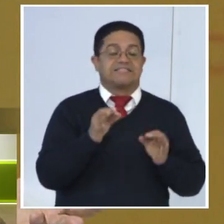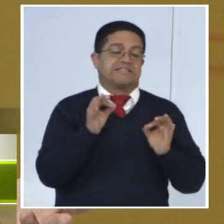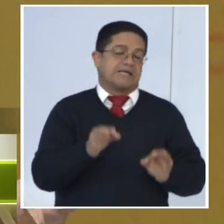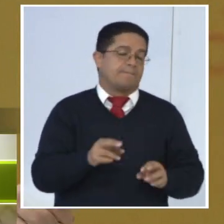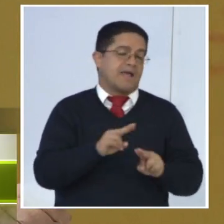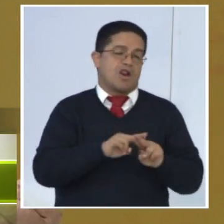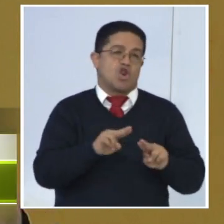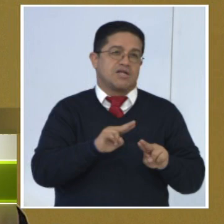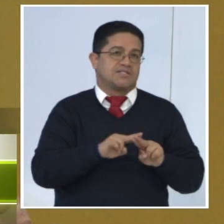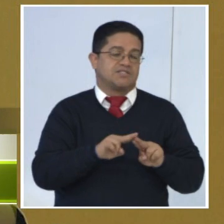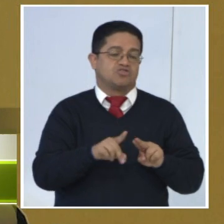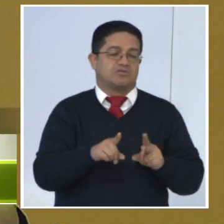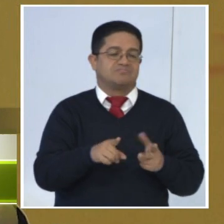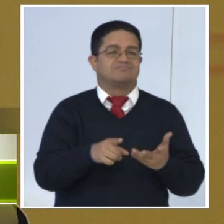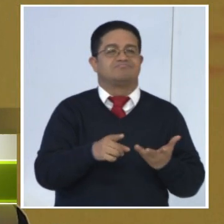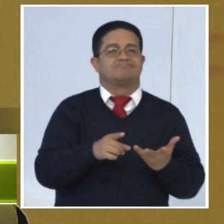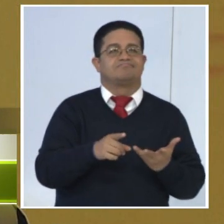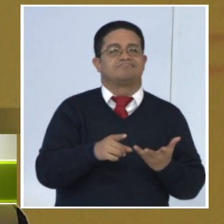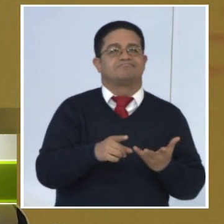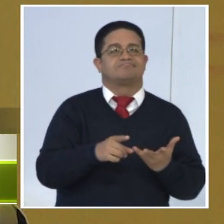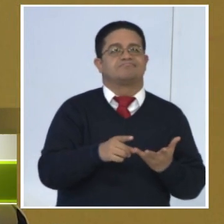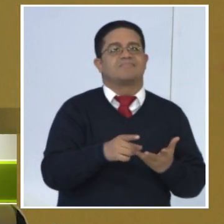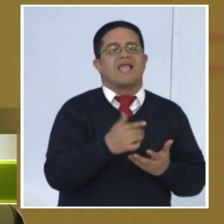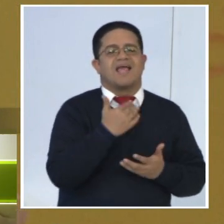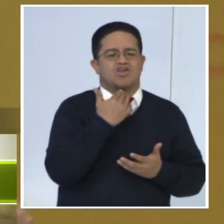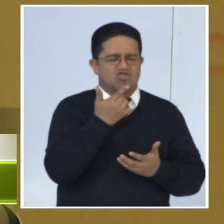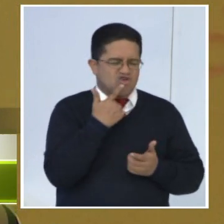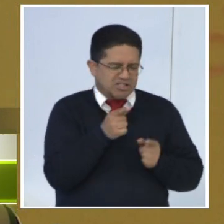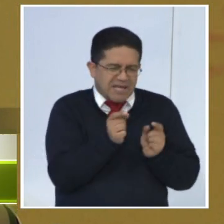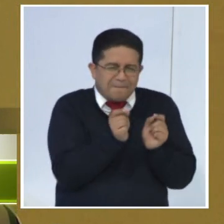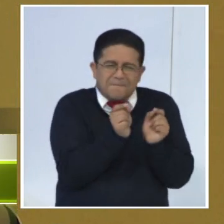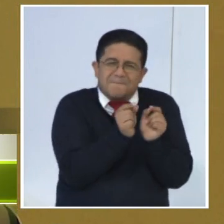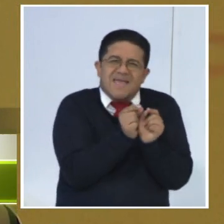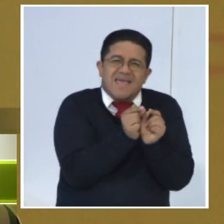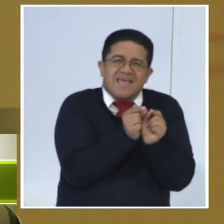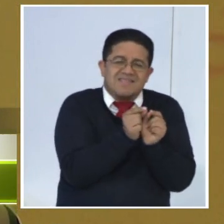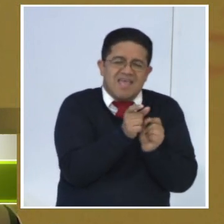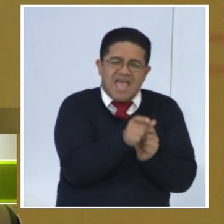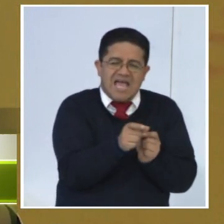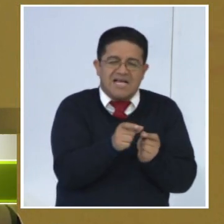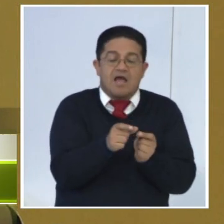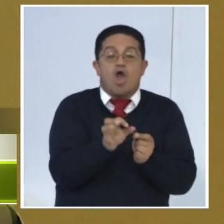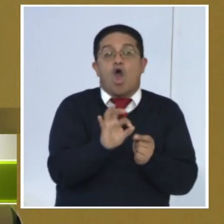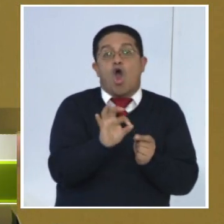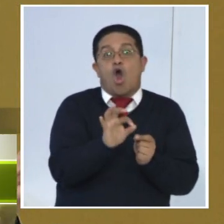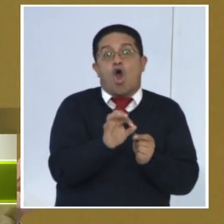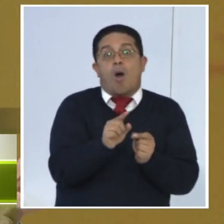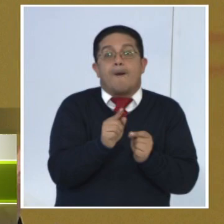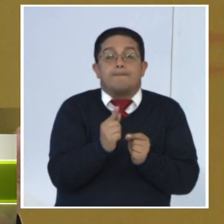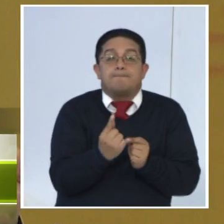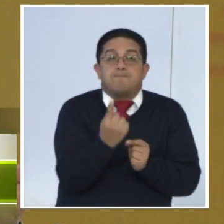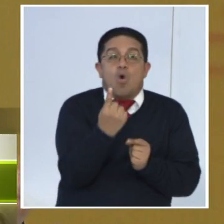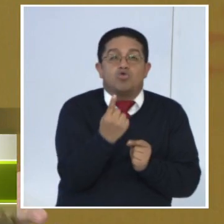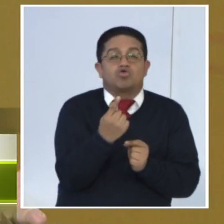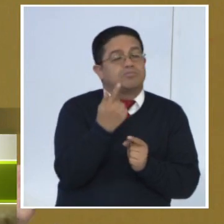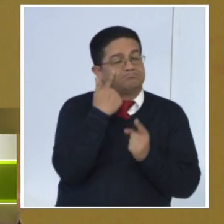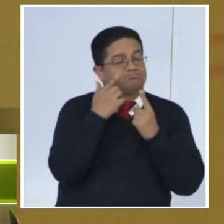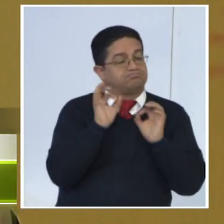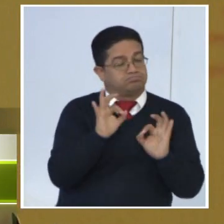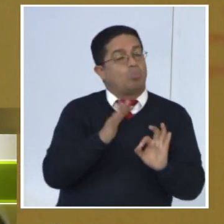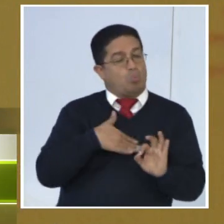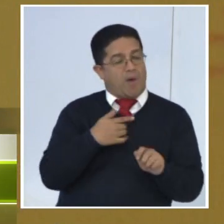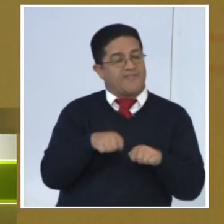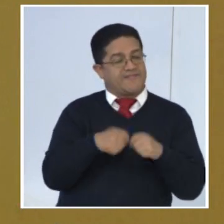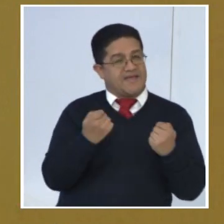pequeños recordar que los juegos que tienen piezas pequeñas o que pueden tener piezas que sean afiladas o puntiagudas, pues pueden hacer